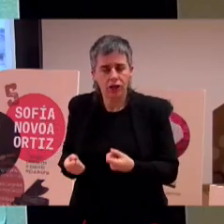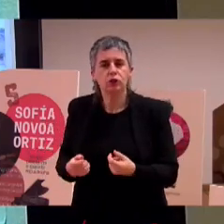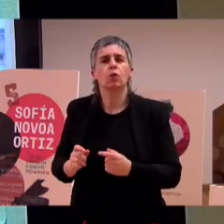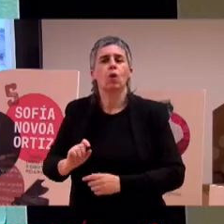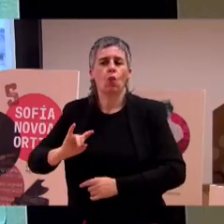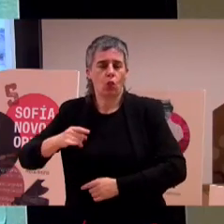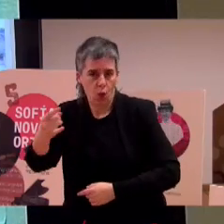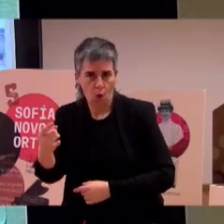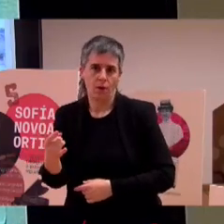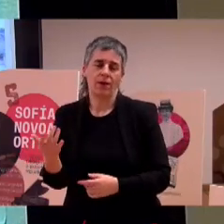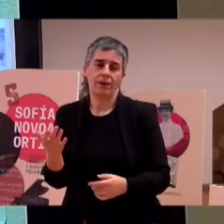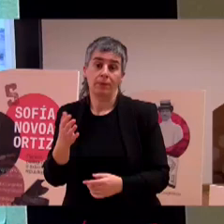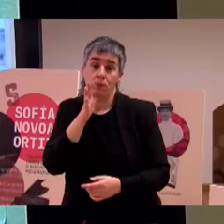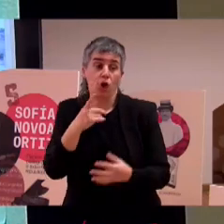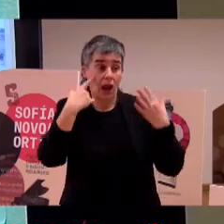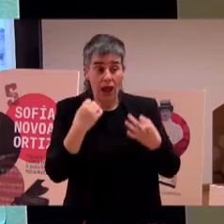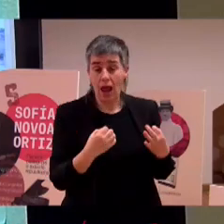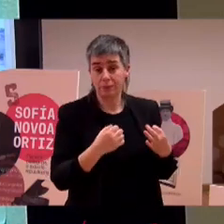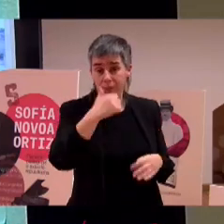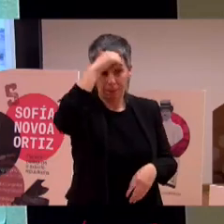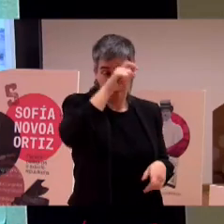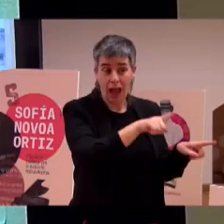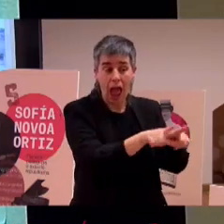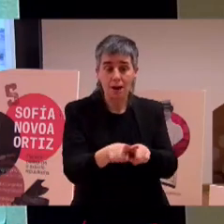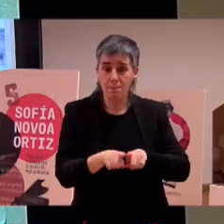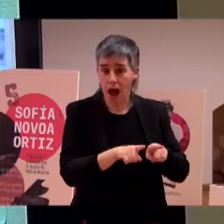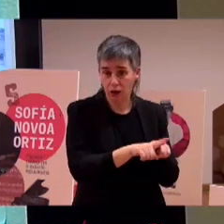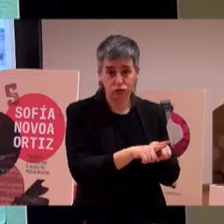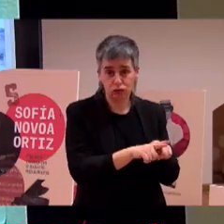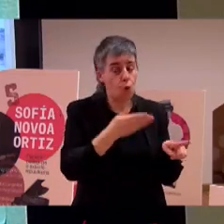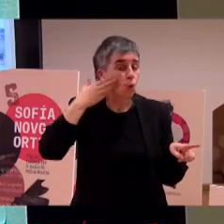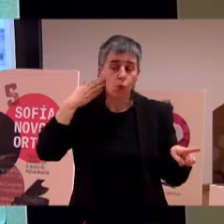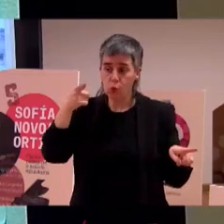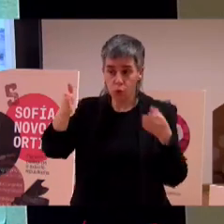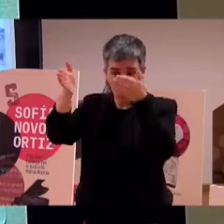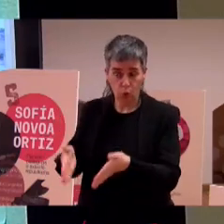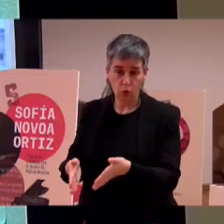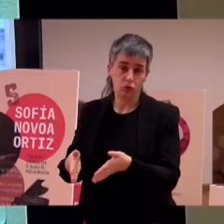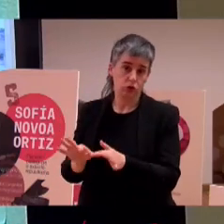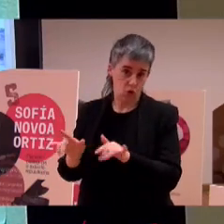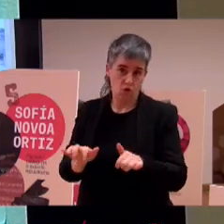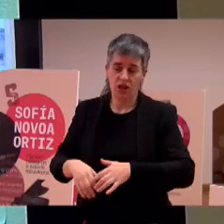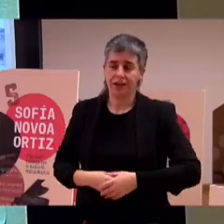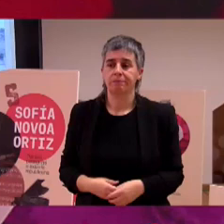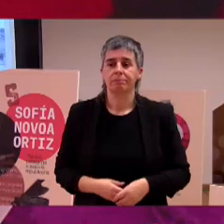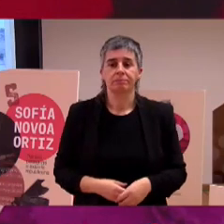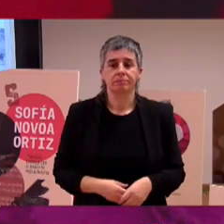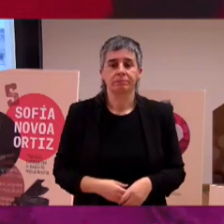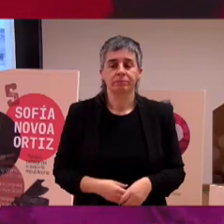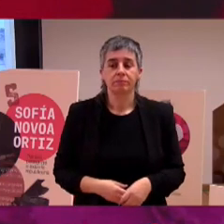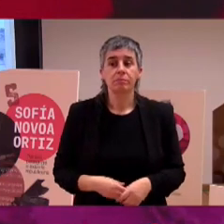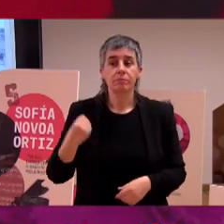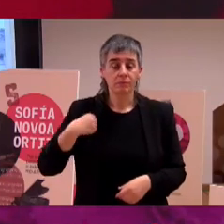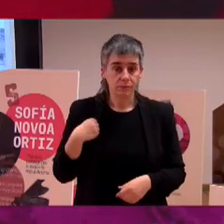molestarse, sempre estiveron orgullosos dos logros de Sofía, non? A finalidade é, desde o primeiro momento, a